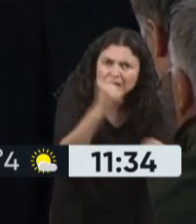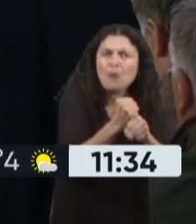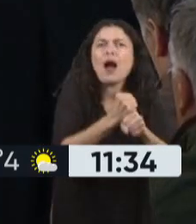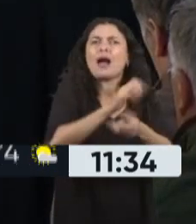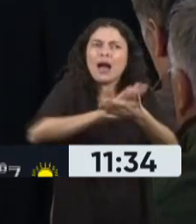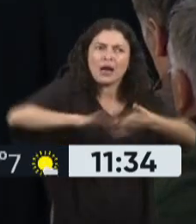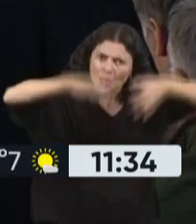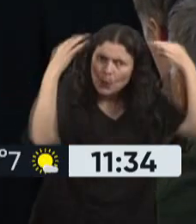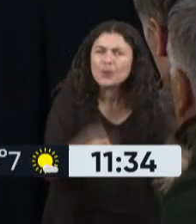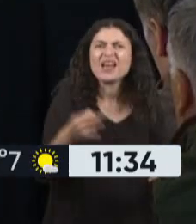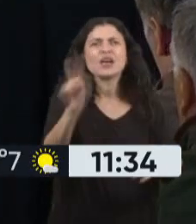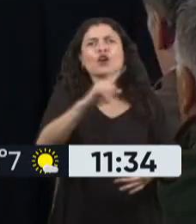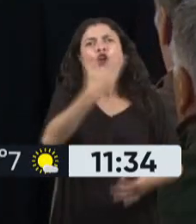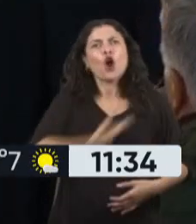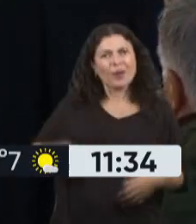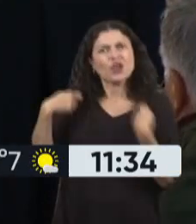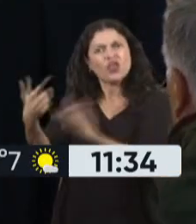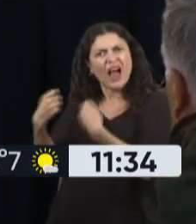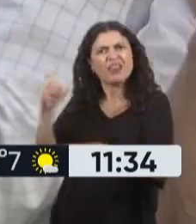trabajo, no para los delincuentes.